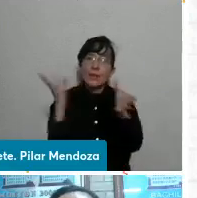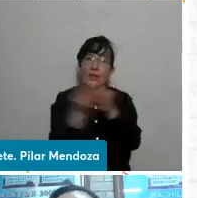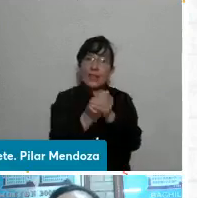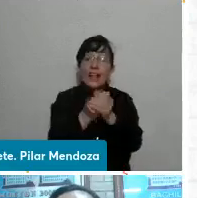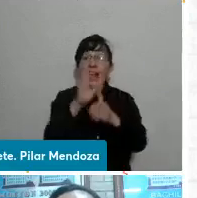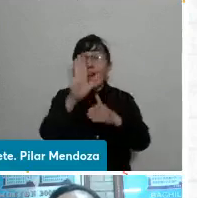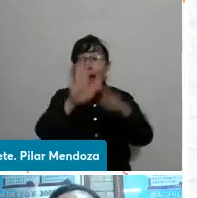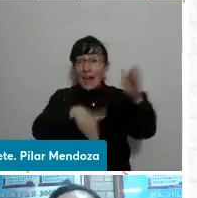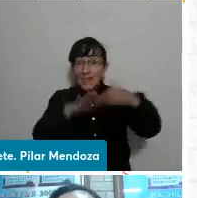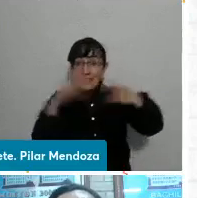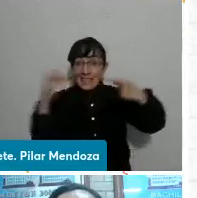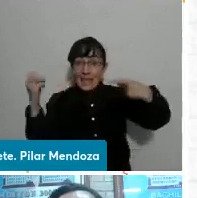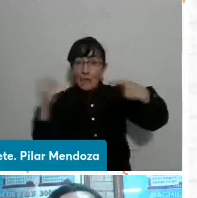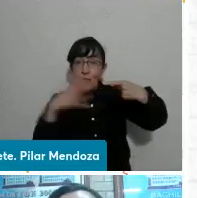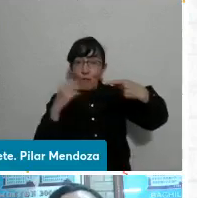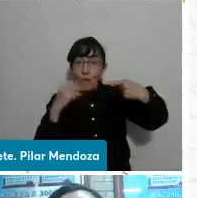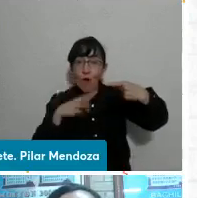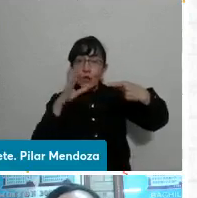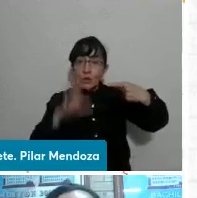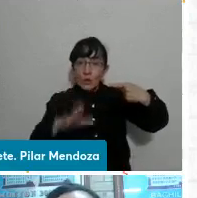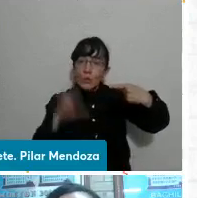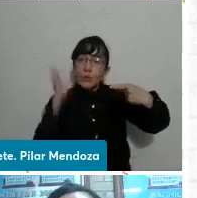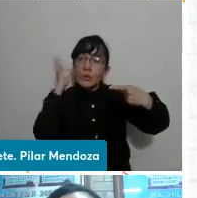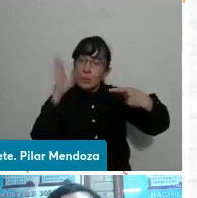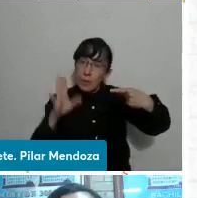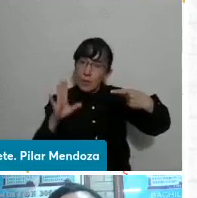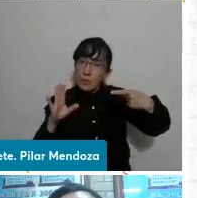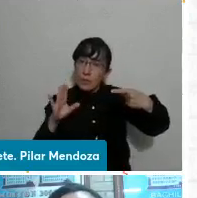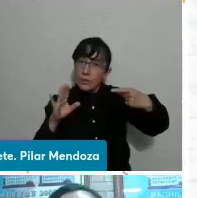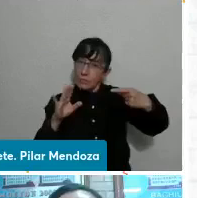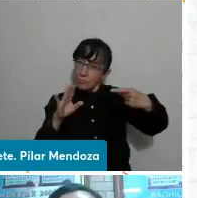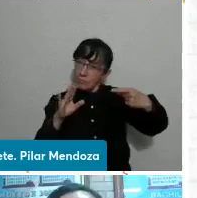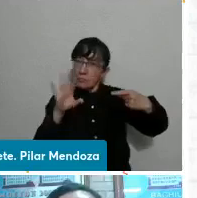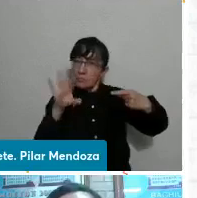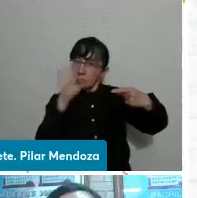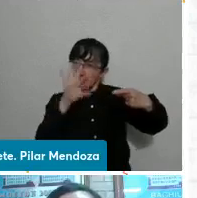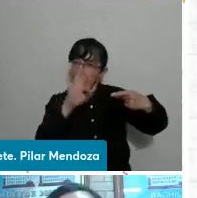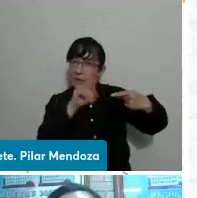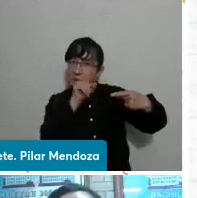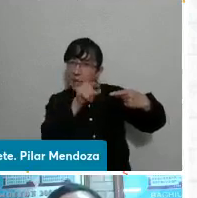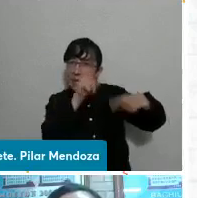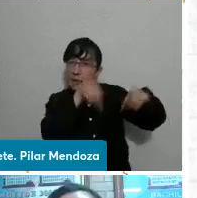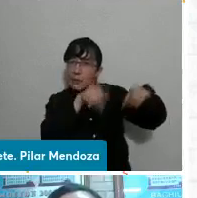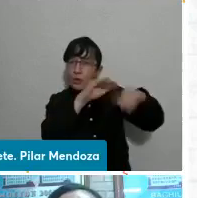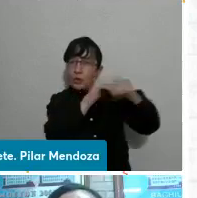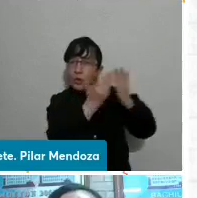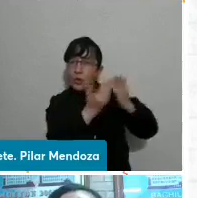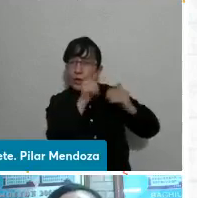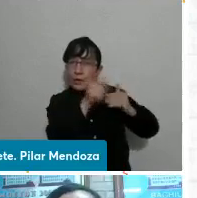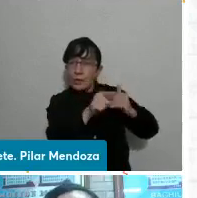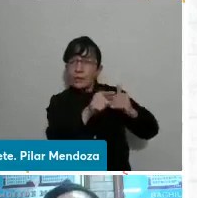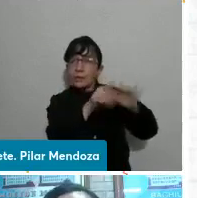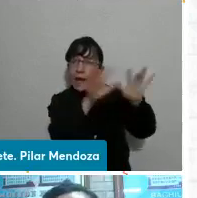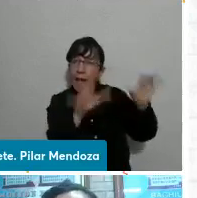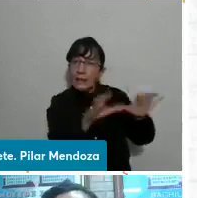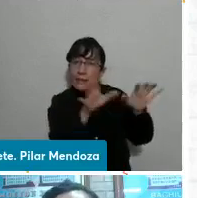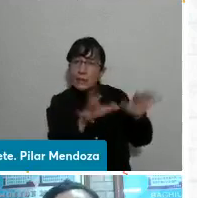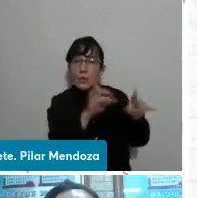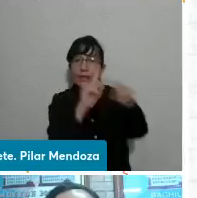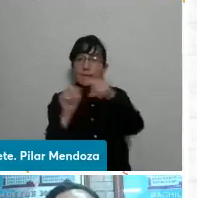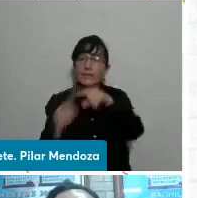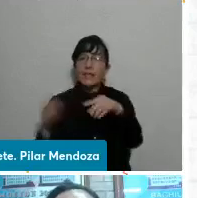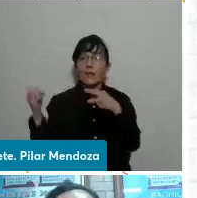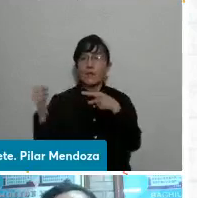veces nos permiten vislumbrar de cierta forma qué acciones se están recogiendo al interior de las